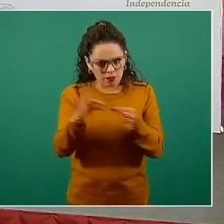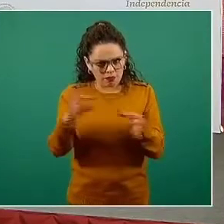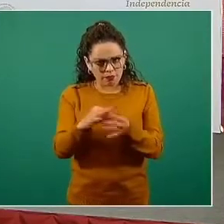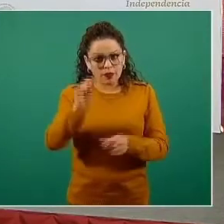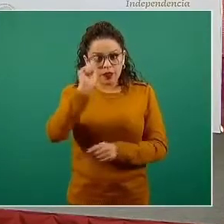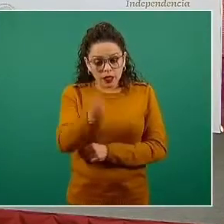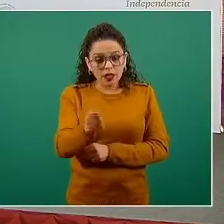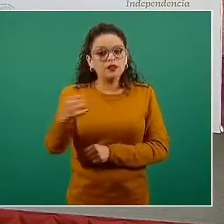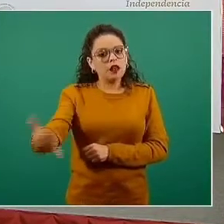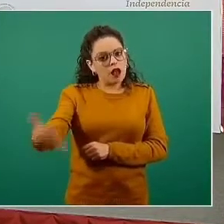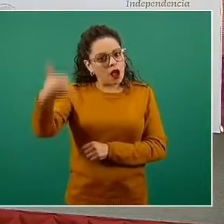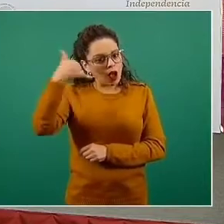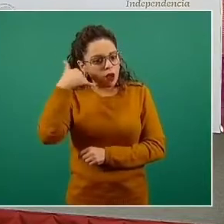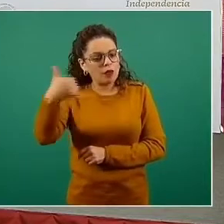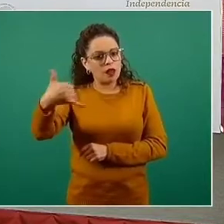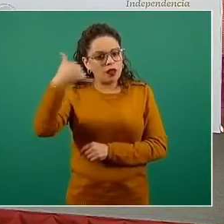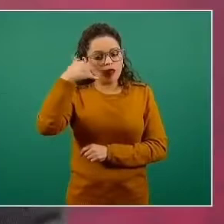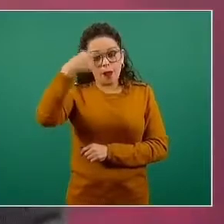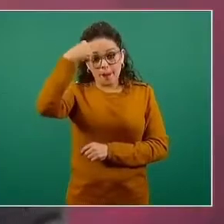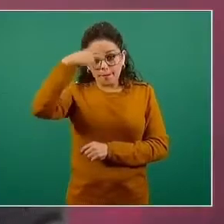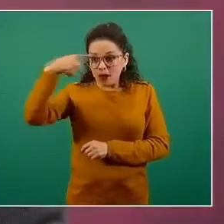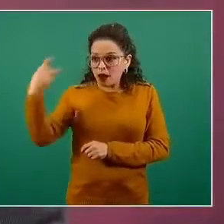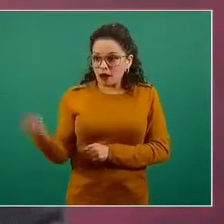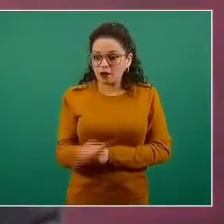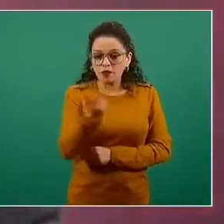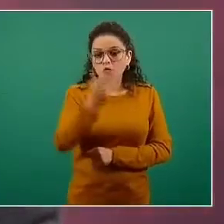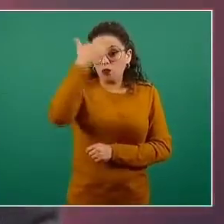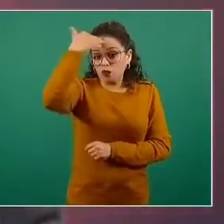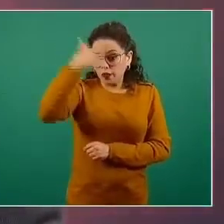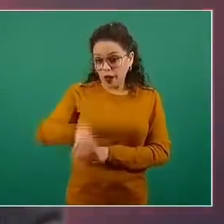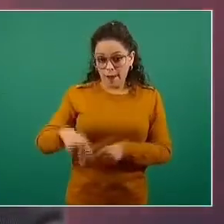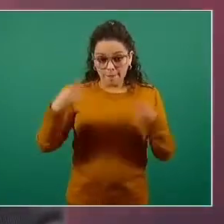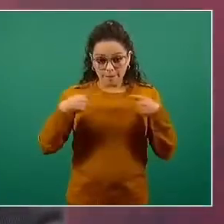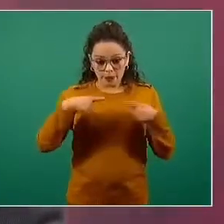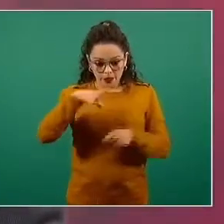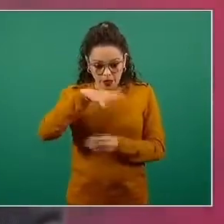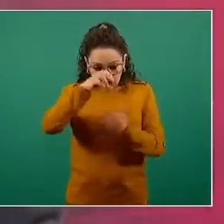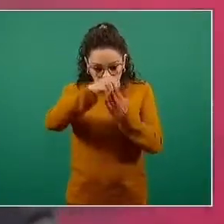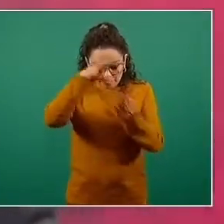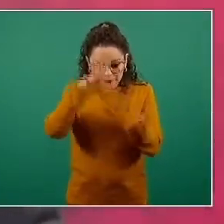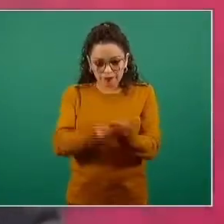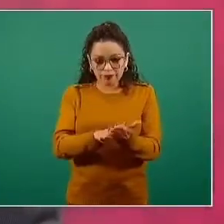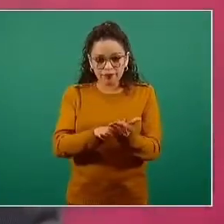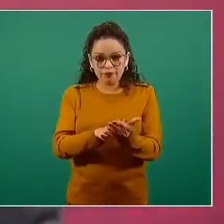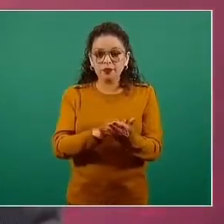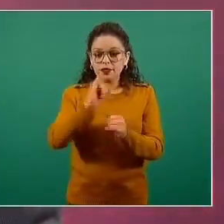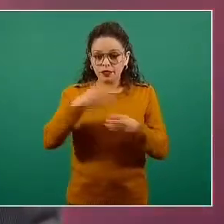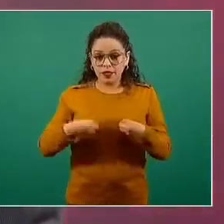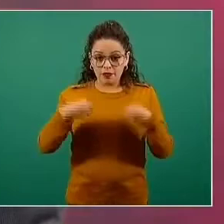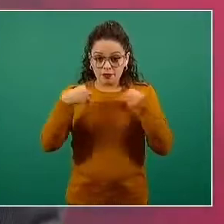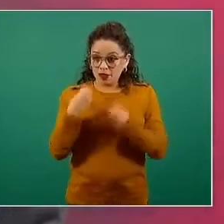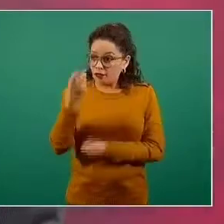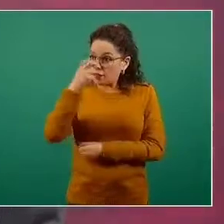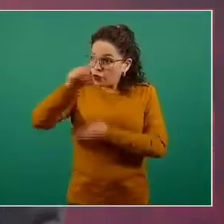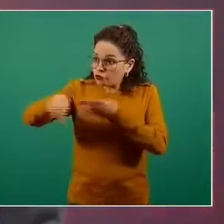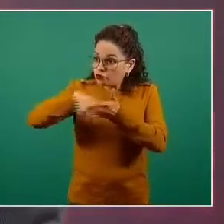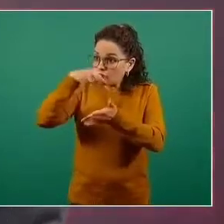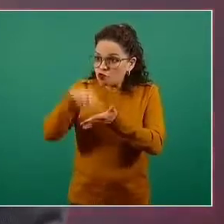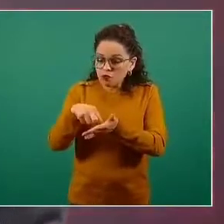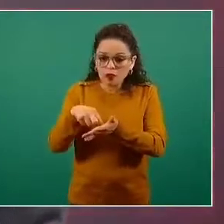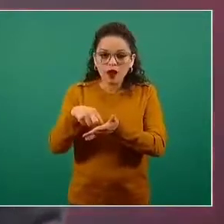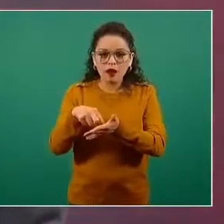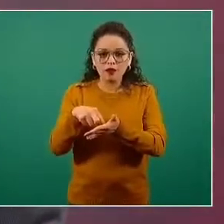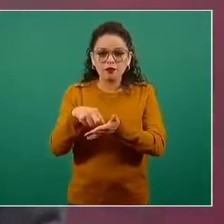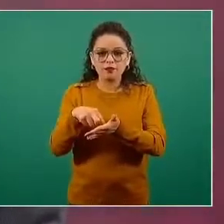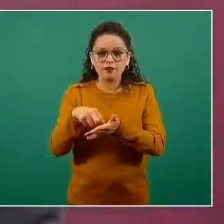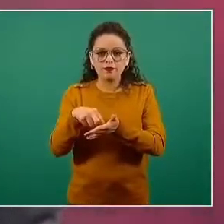llamadas telefónicas para verificar que la persona que estaba en el preregistro viva en el sitio de residencia, desde luego